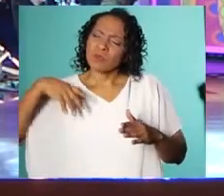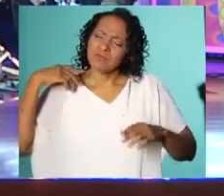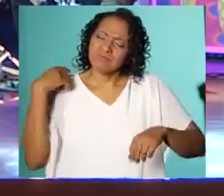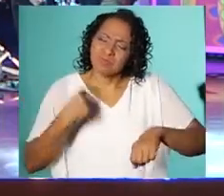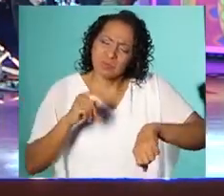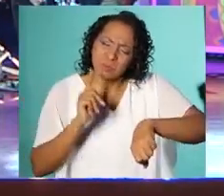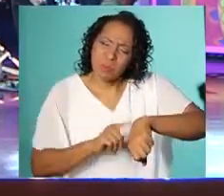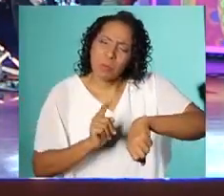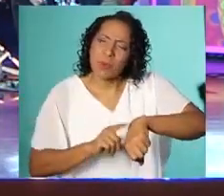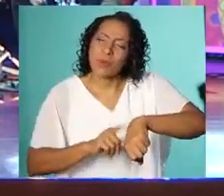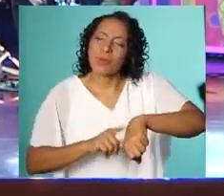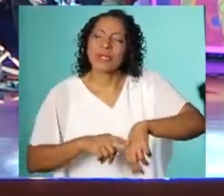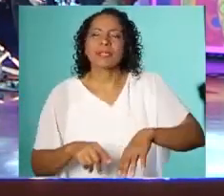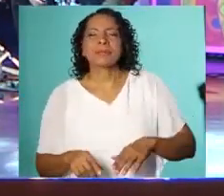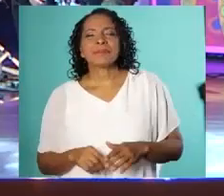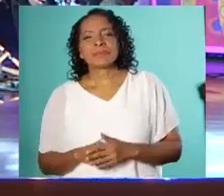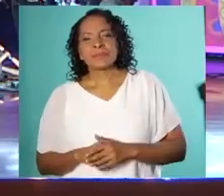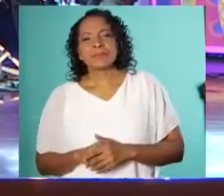Pablo.